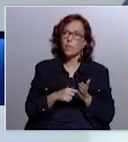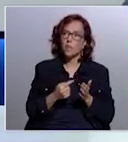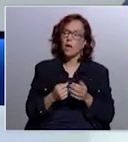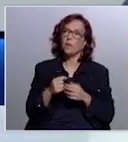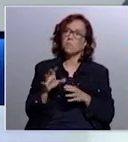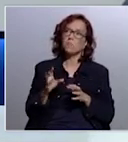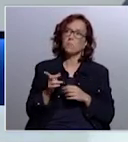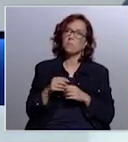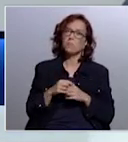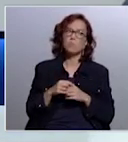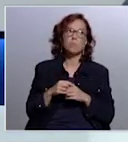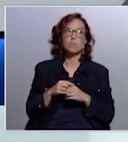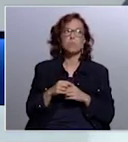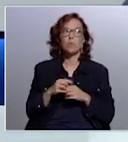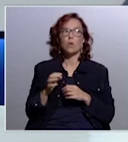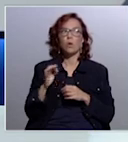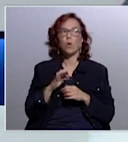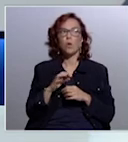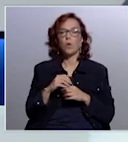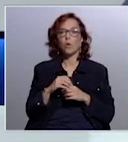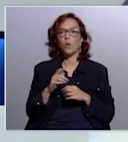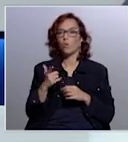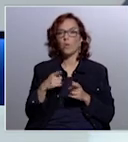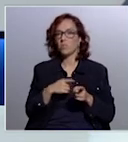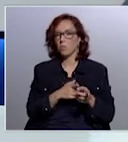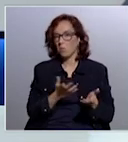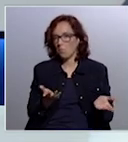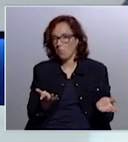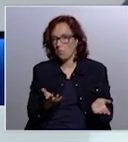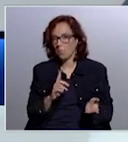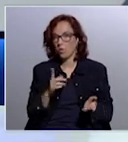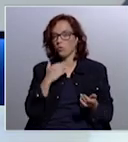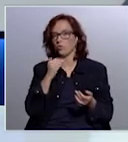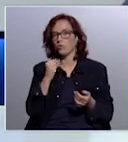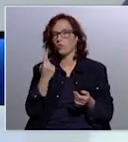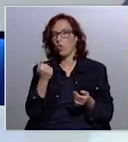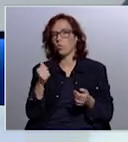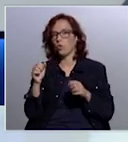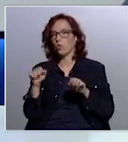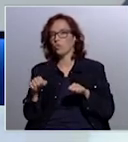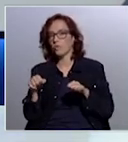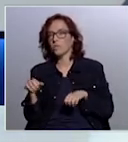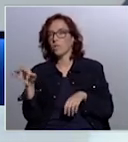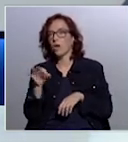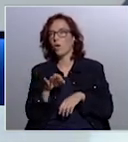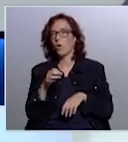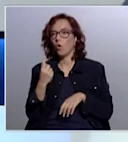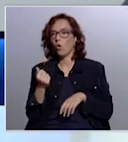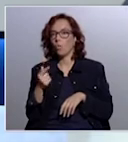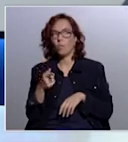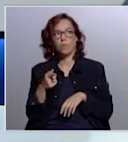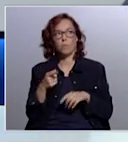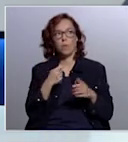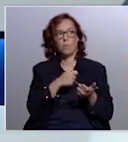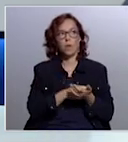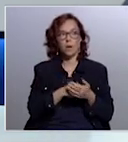interior o no somos eso genera hábitos de decir bueno hay un seguimiento en un seguimiento no sé si yo después en vez de comprar una cerveza voy a gastar este dinero que ha